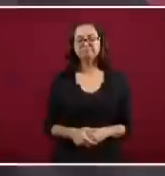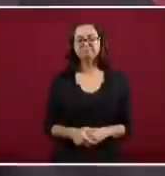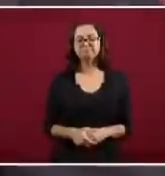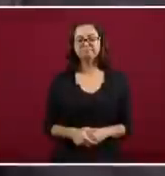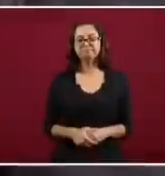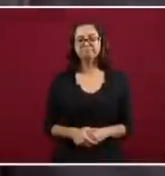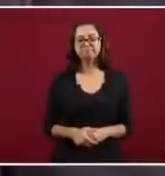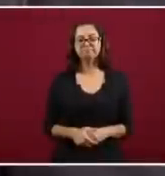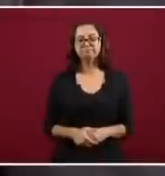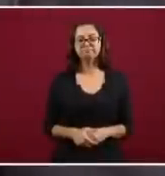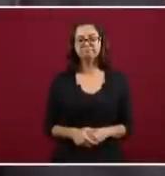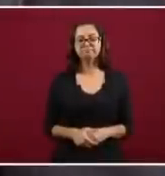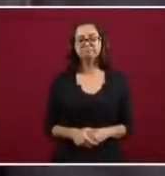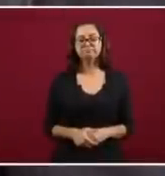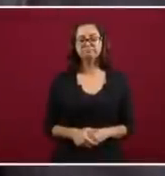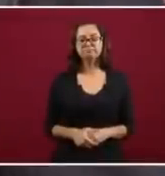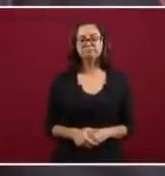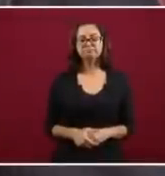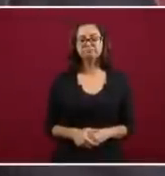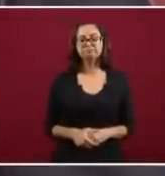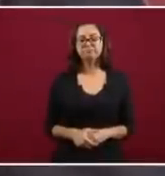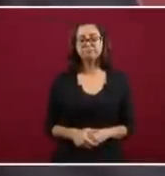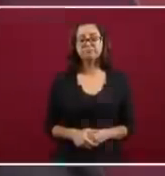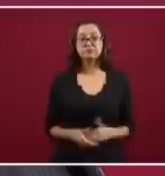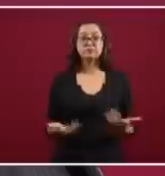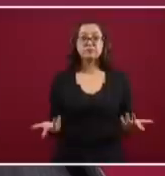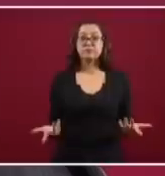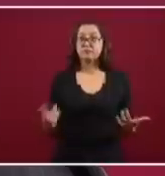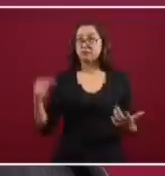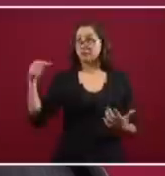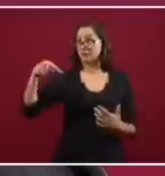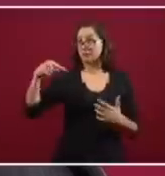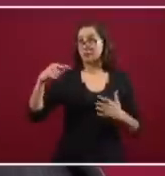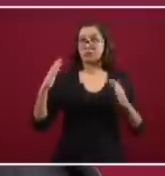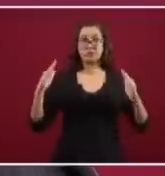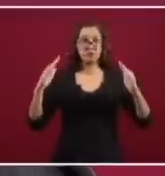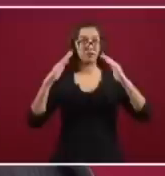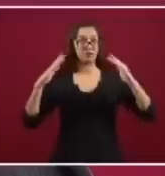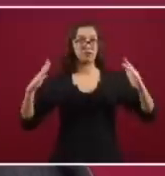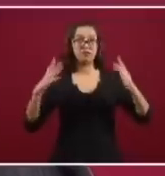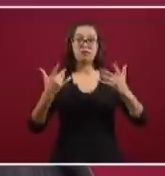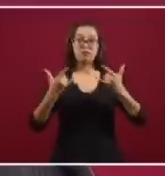Y quienes están a cargo del cuidado, pues sintieron